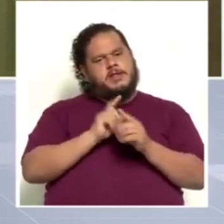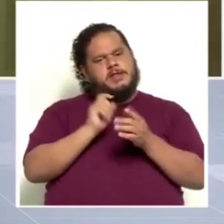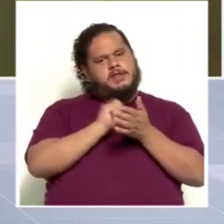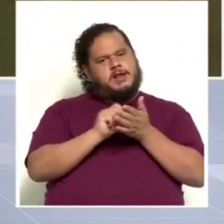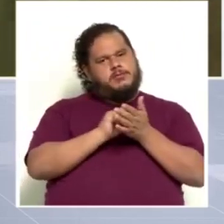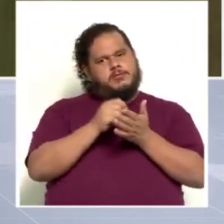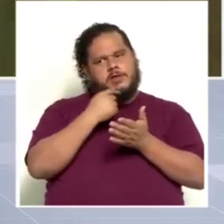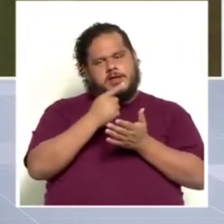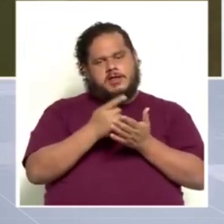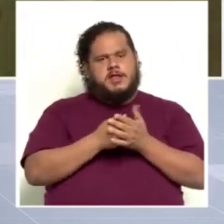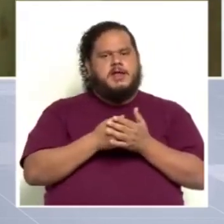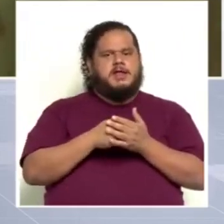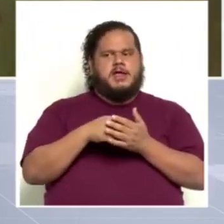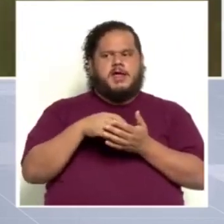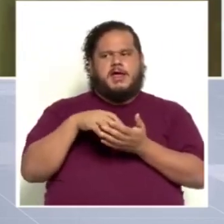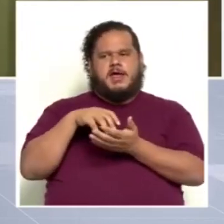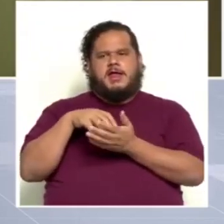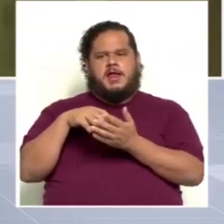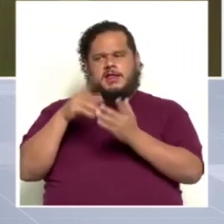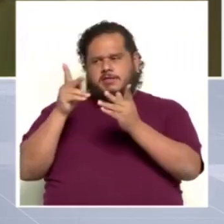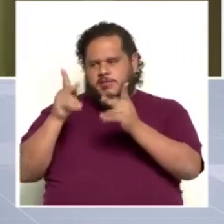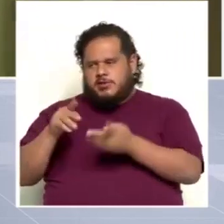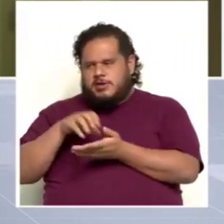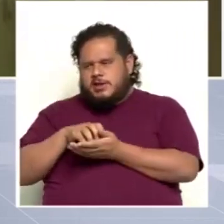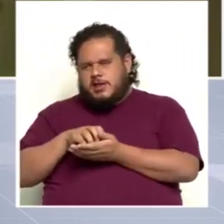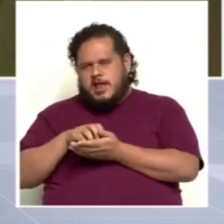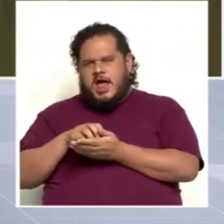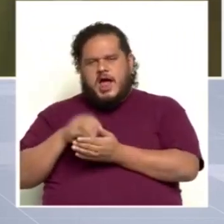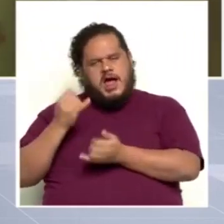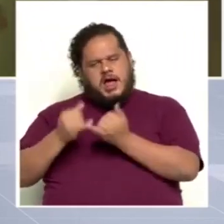que fue que los indecisos a última hora se decidieron por él.